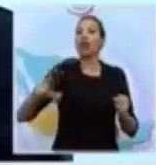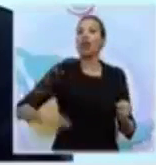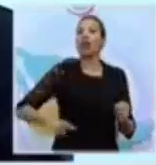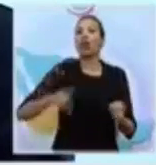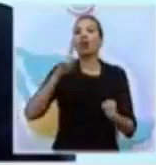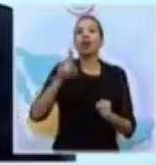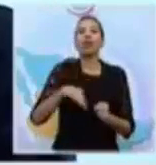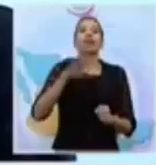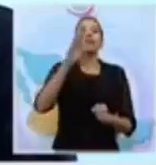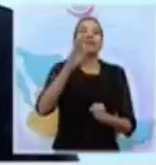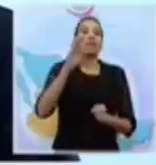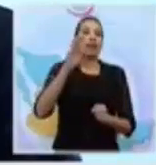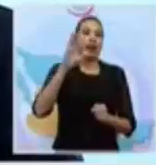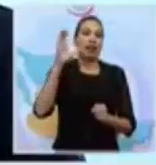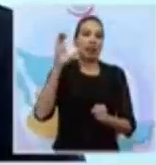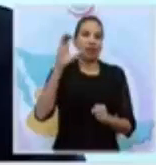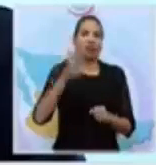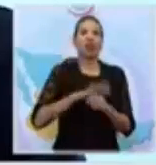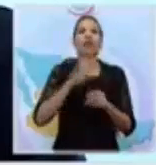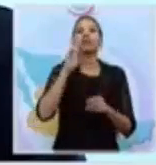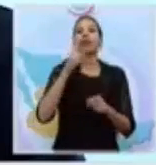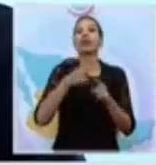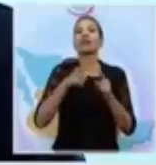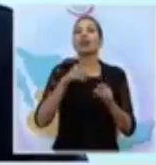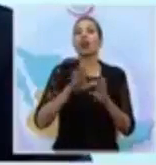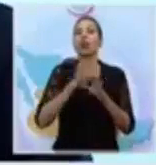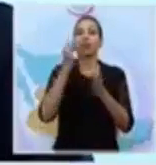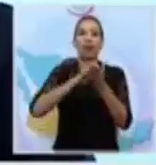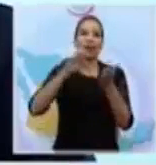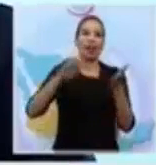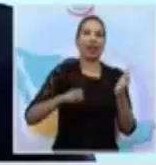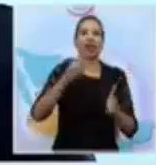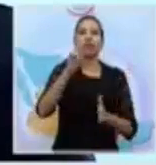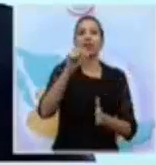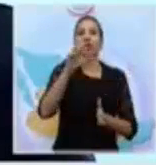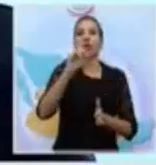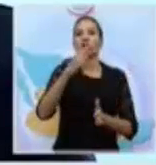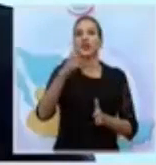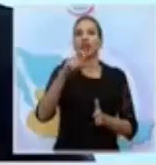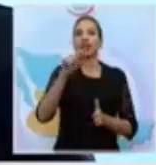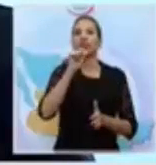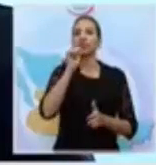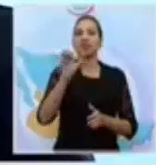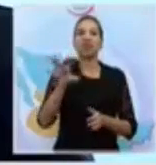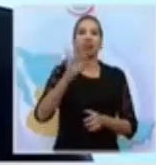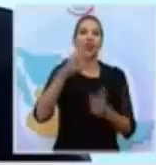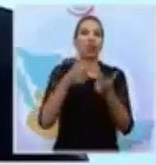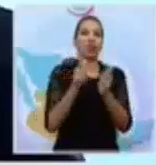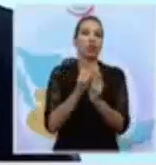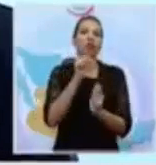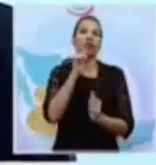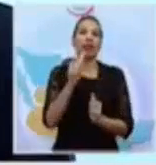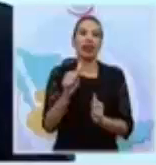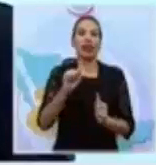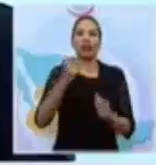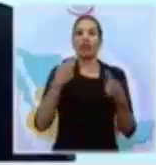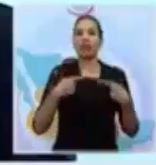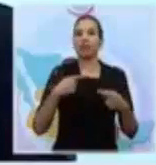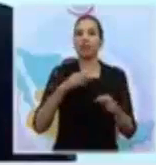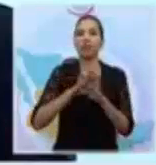Calderón. Siguiendo el ejemplo de Pinochet, no incluyó a las Fuerzas Armadas.